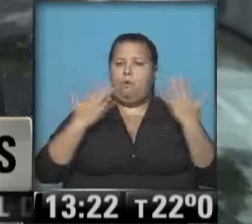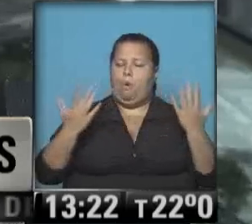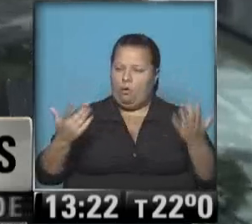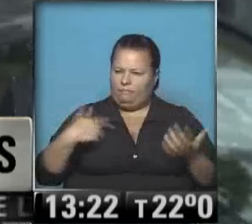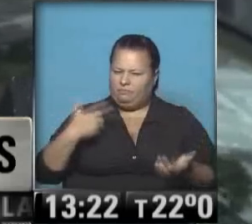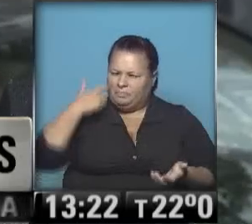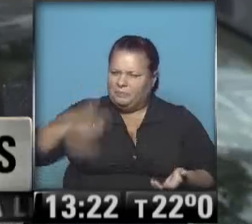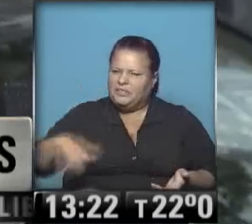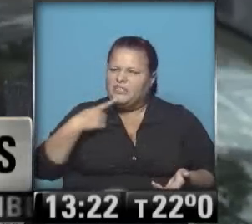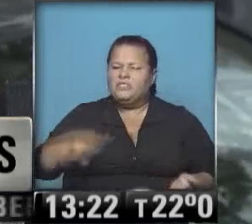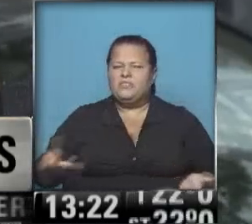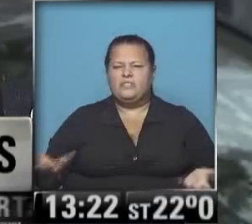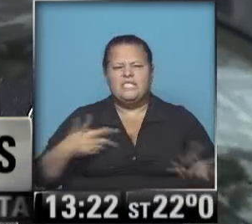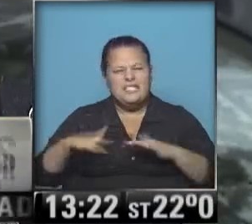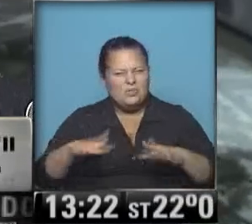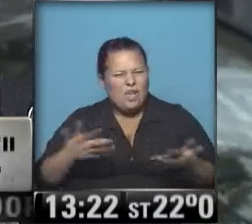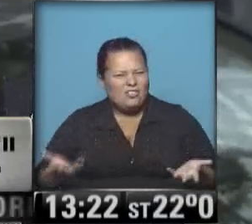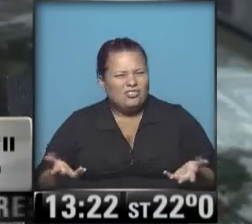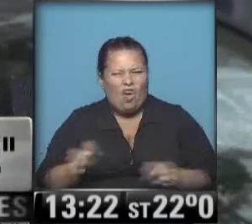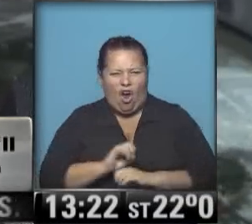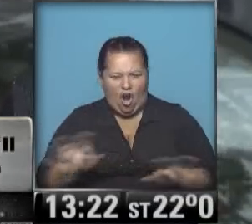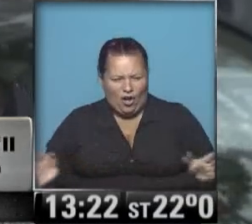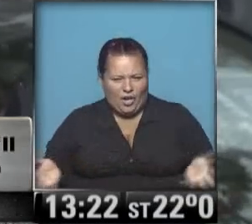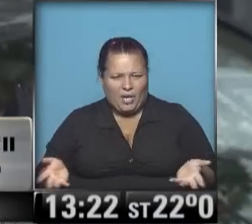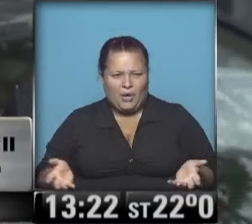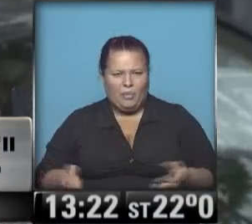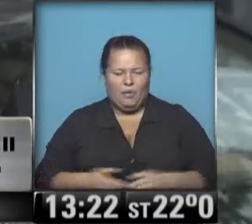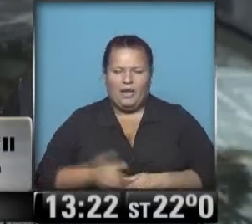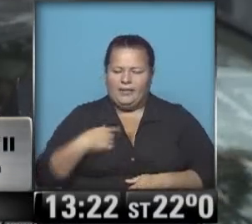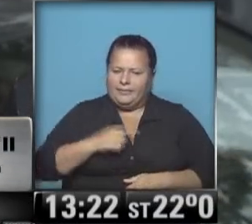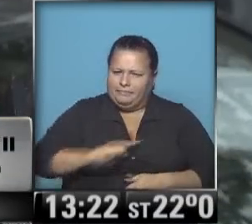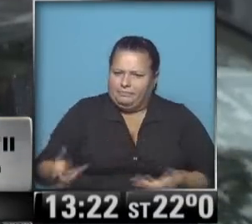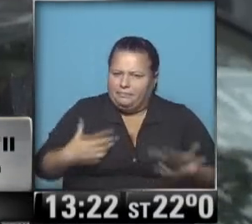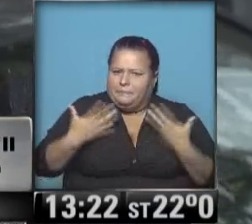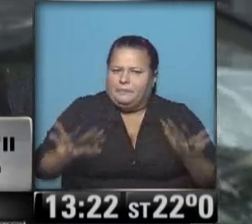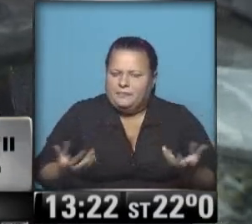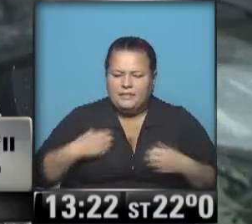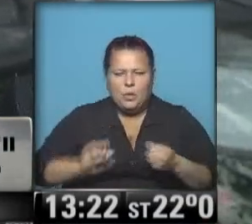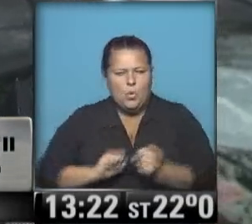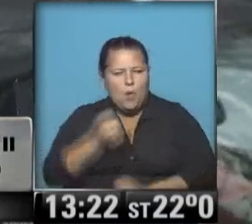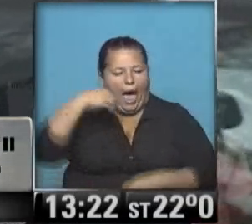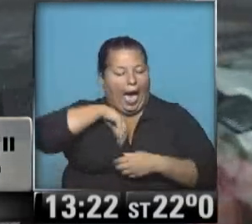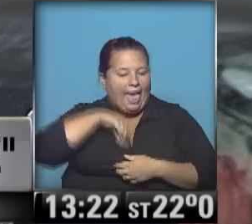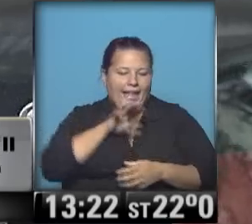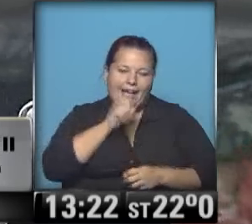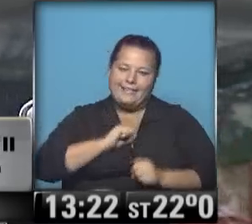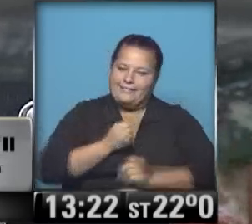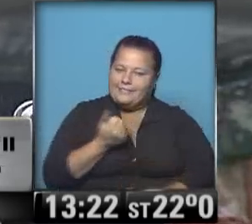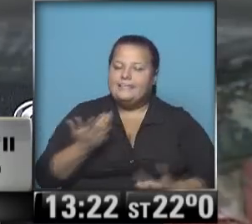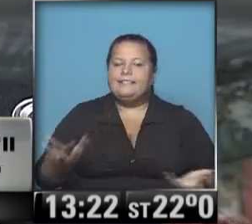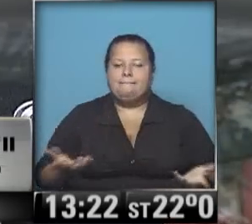humillante es una situación atroz de una impotencia de una rabia interior muy